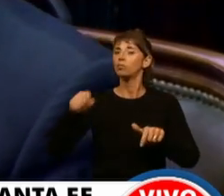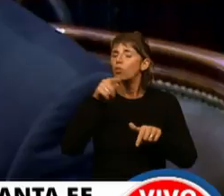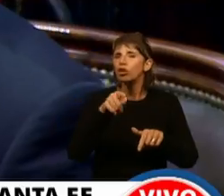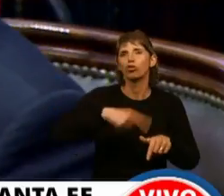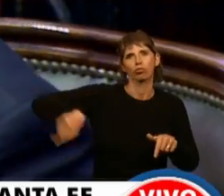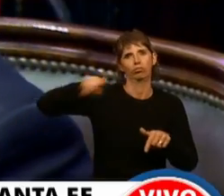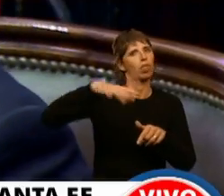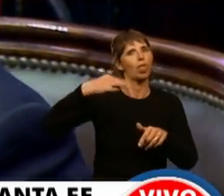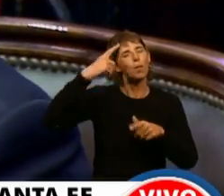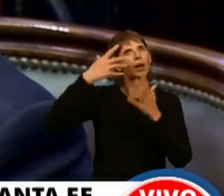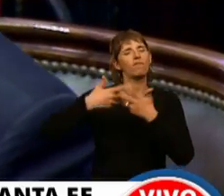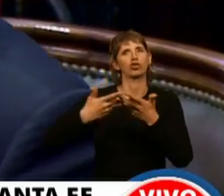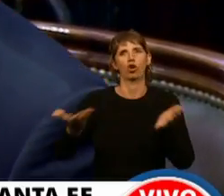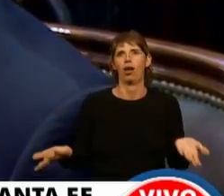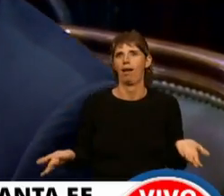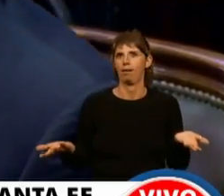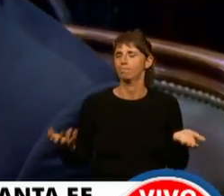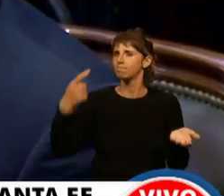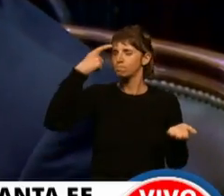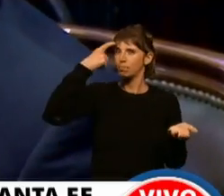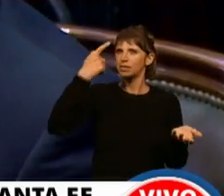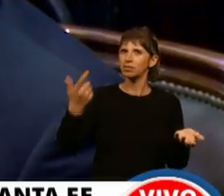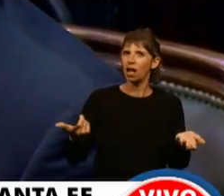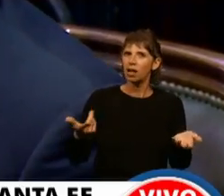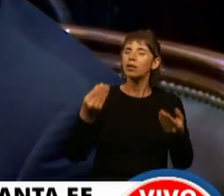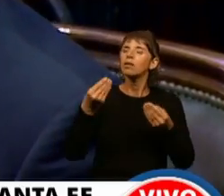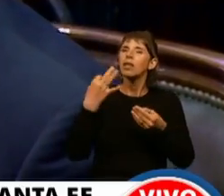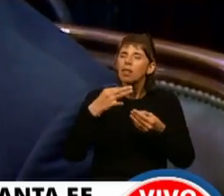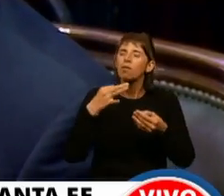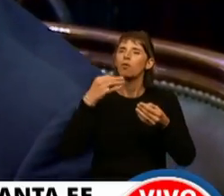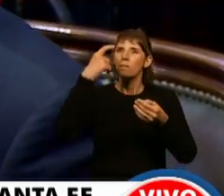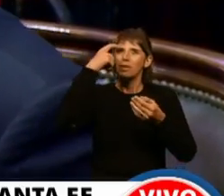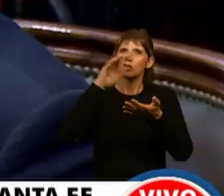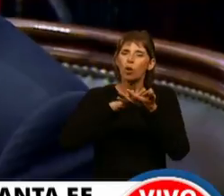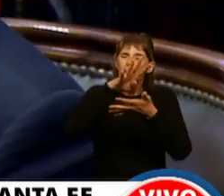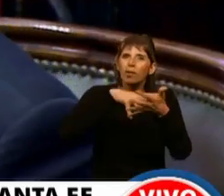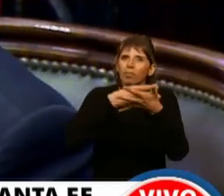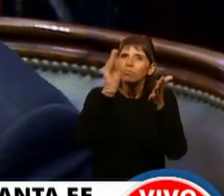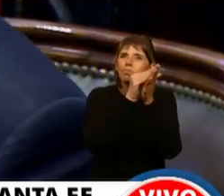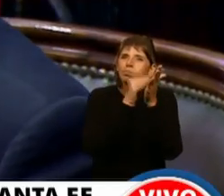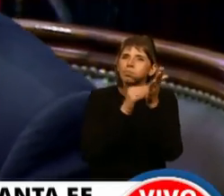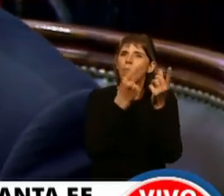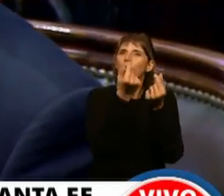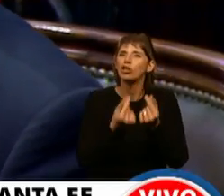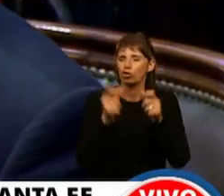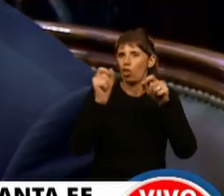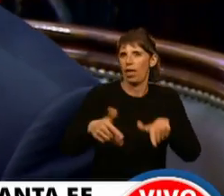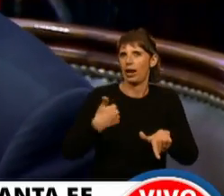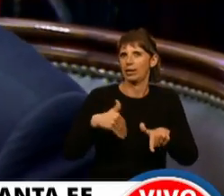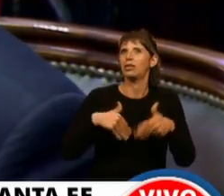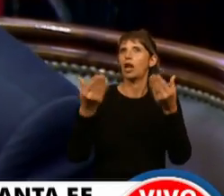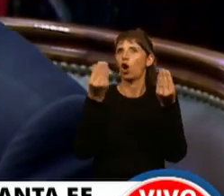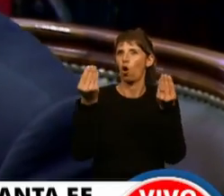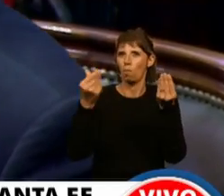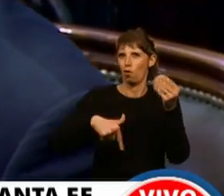reflexión en el sentido de que discutamos el modelo de tarifa y de generación de energía en la argentina y